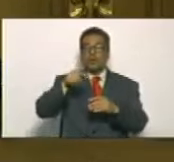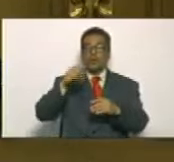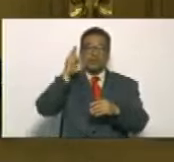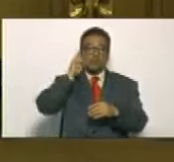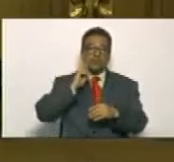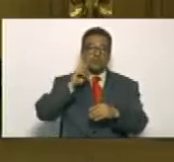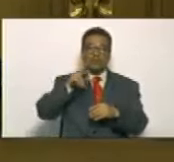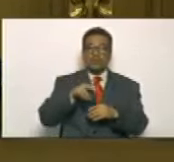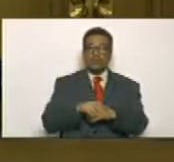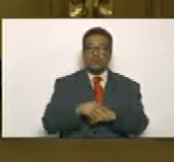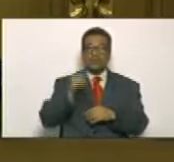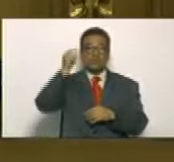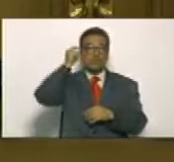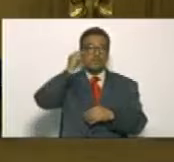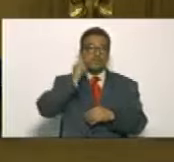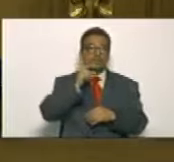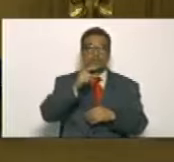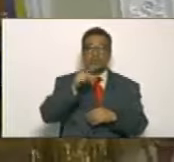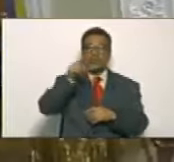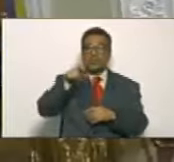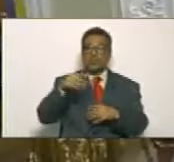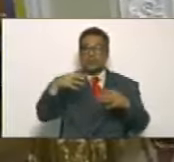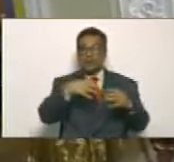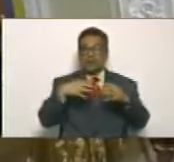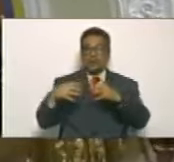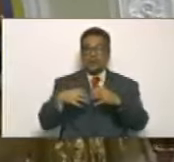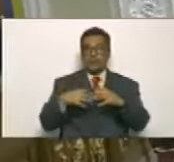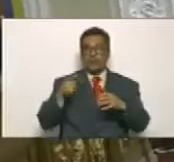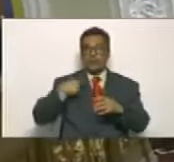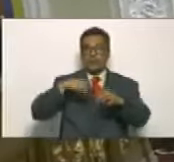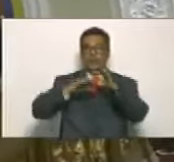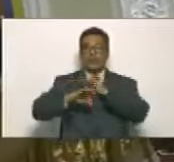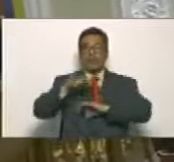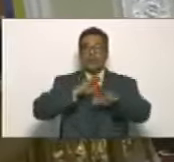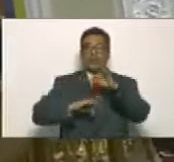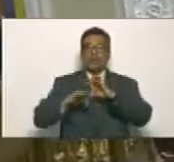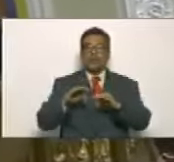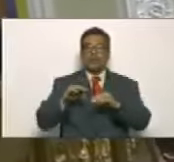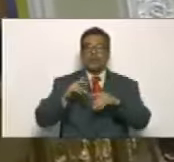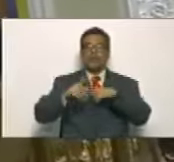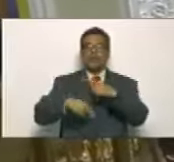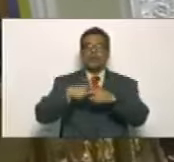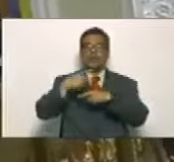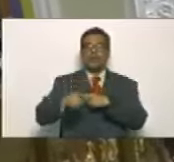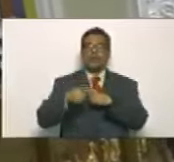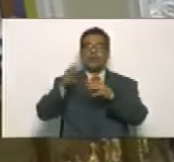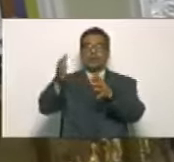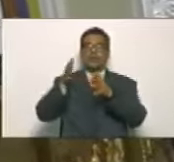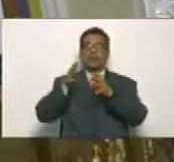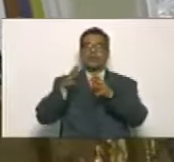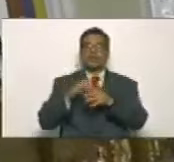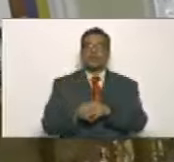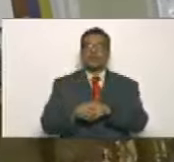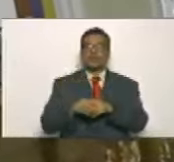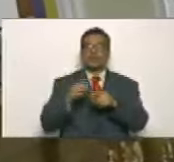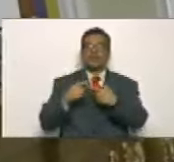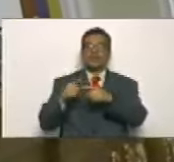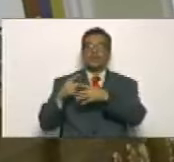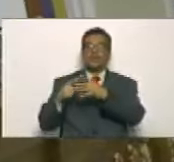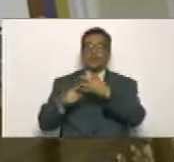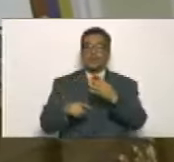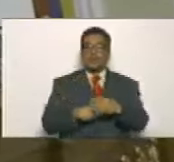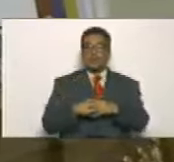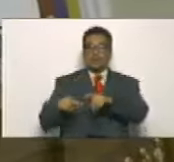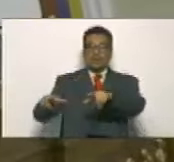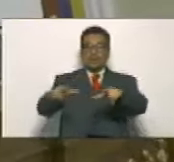Sucre, que una batalla debe prepararnos para una próxima victoria, sea cual sea